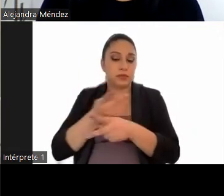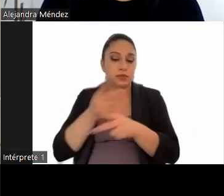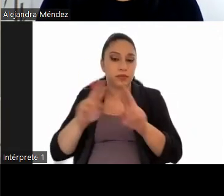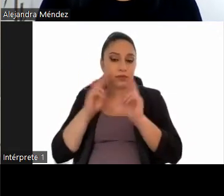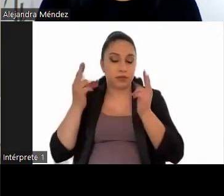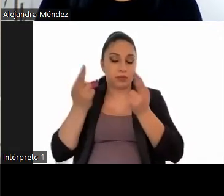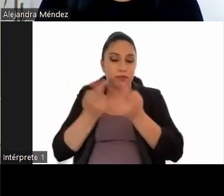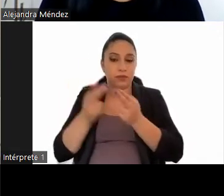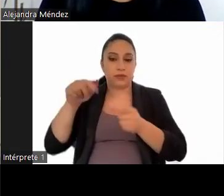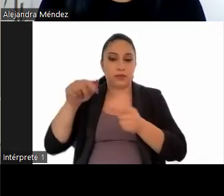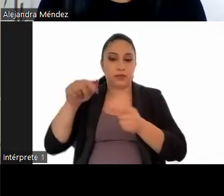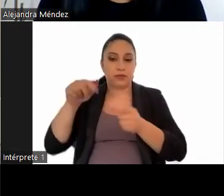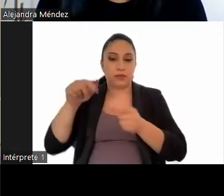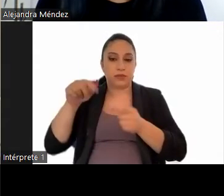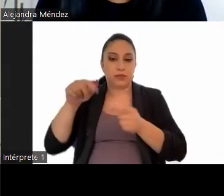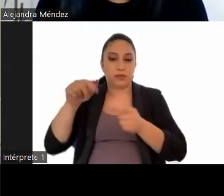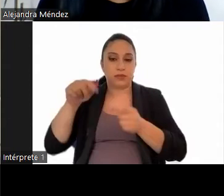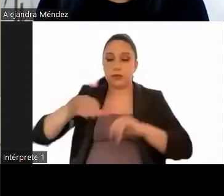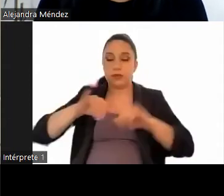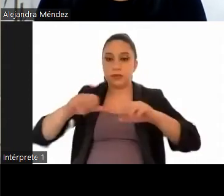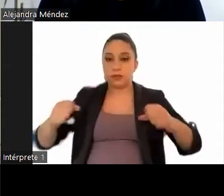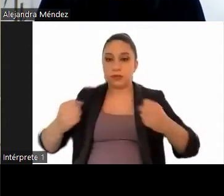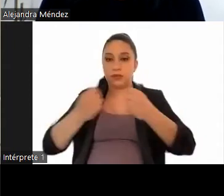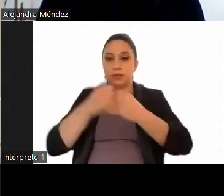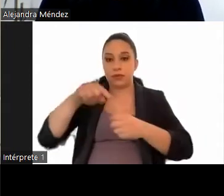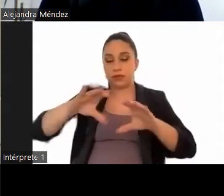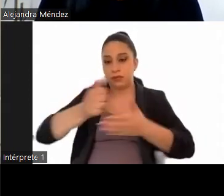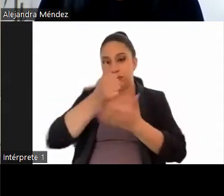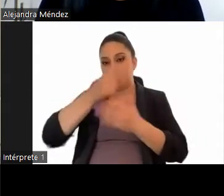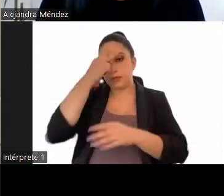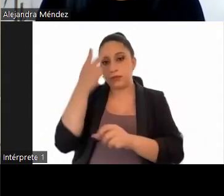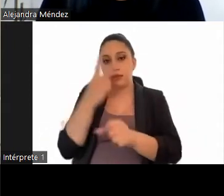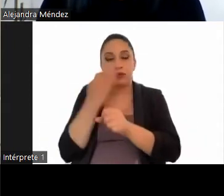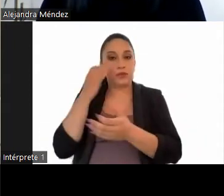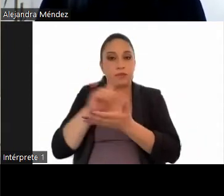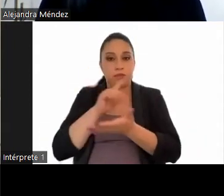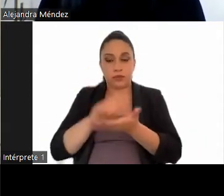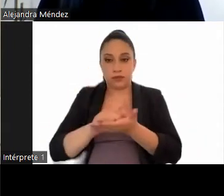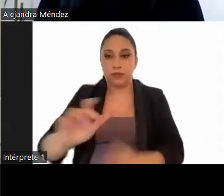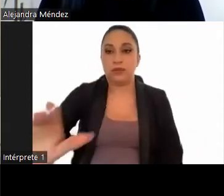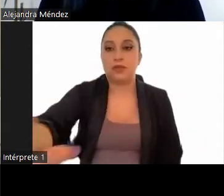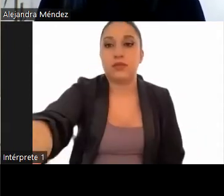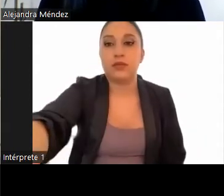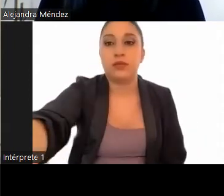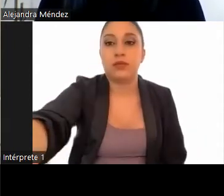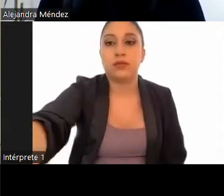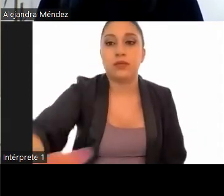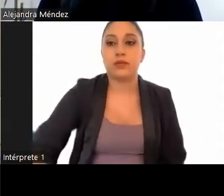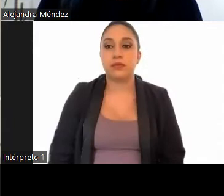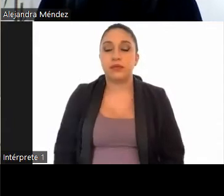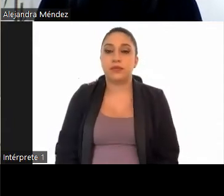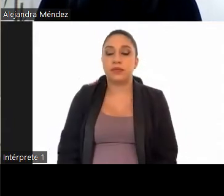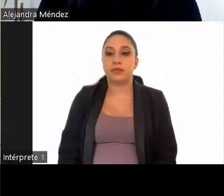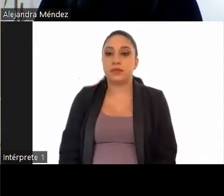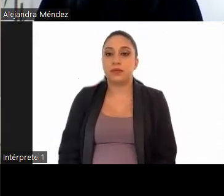de Alcaldías y Límites Territoriales del Congreso de la Ciudad de México, segunda legislatura. Si hay algún o